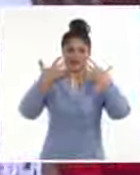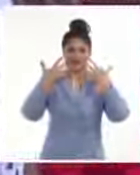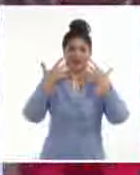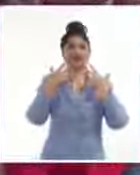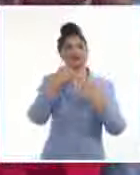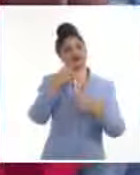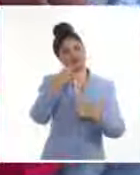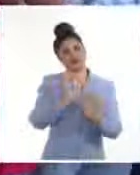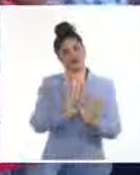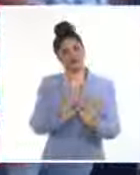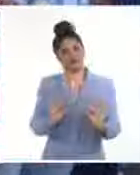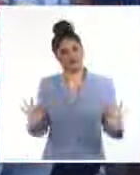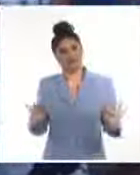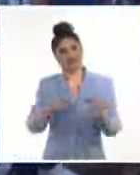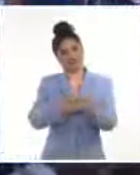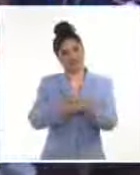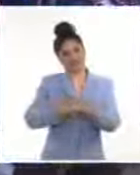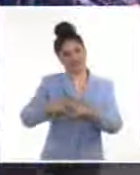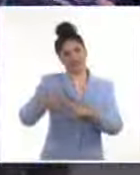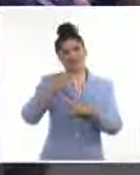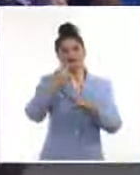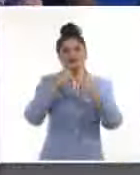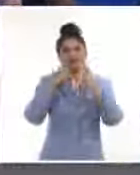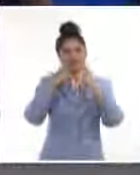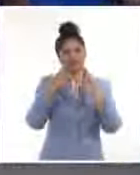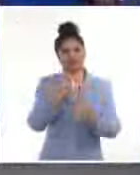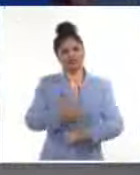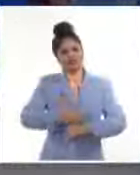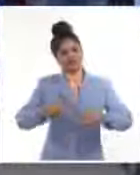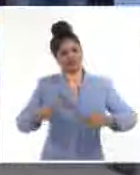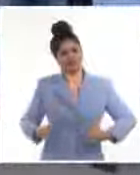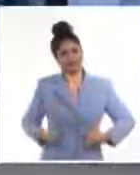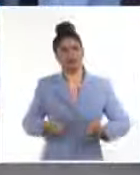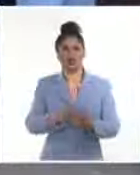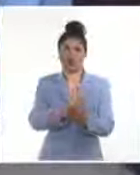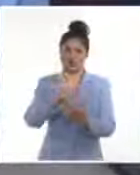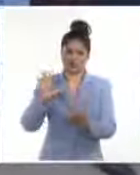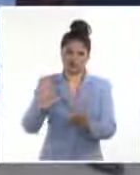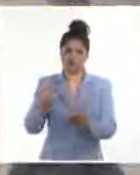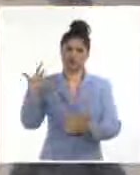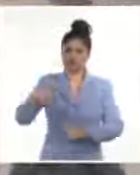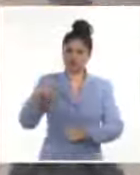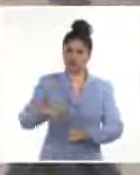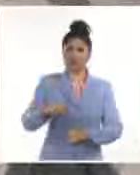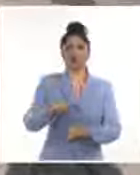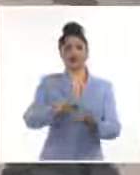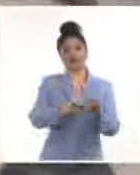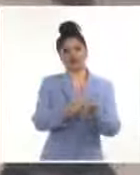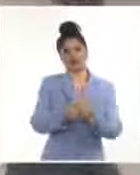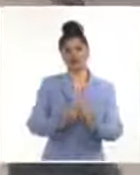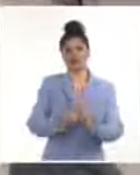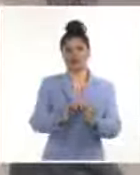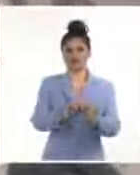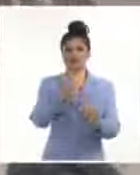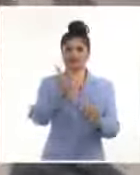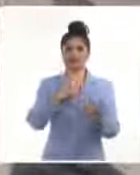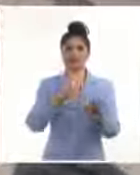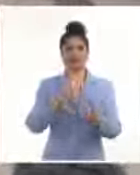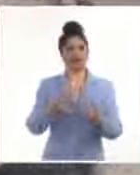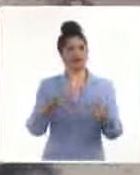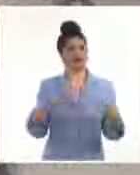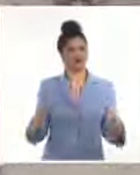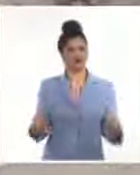de su historia y, lo más importante, nos hicieron soñar. Desde Artemisa, Emmanuel Milian y Cintia González, Canal